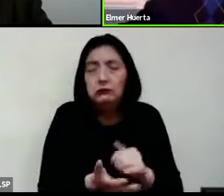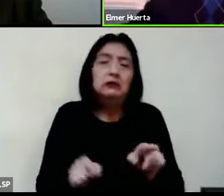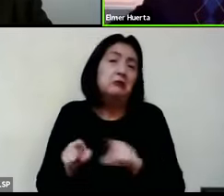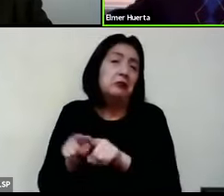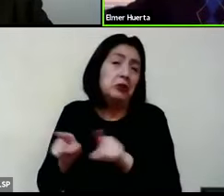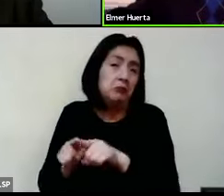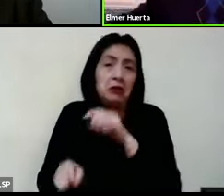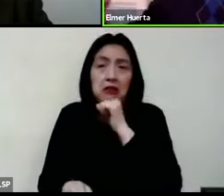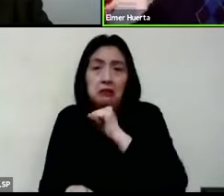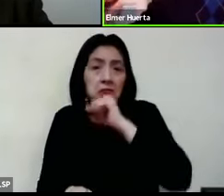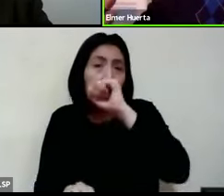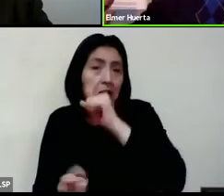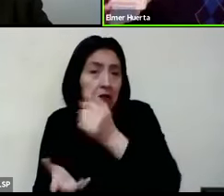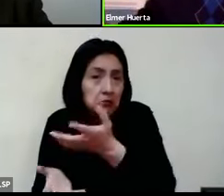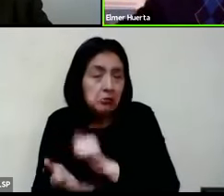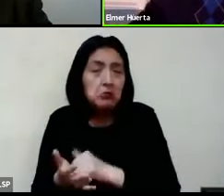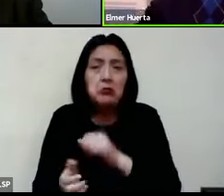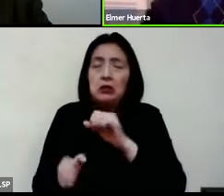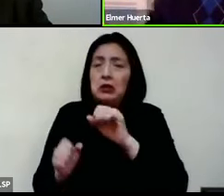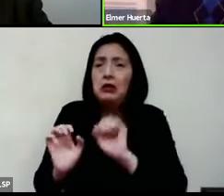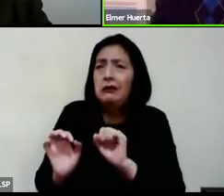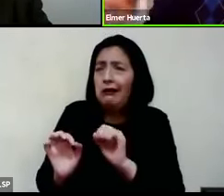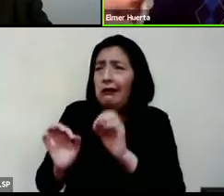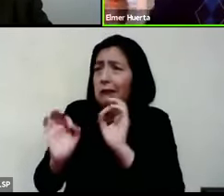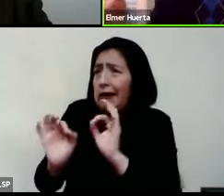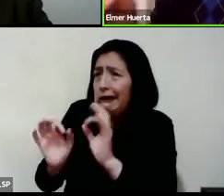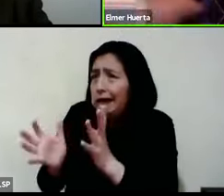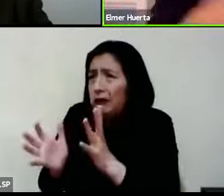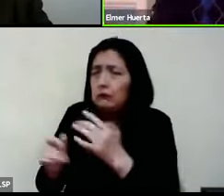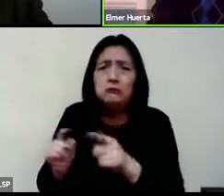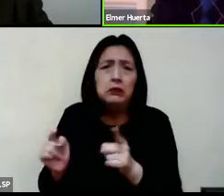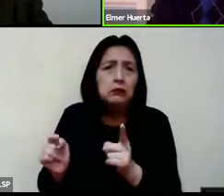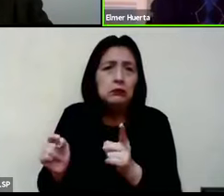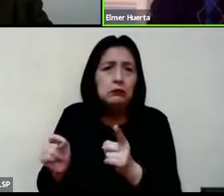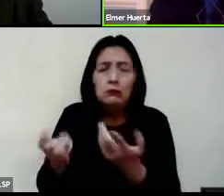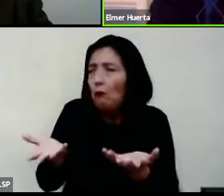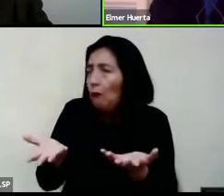gente mayor con los factores de riesgo que hemos dicho, que o